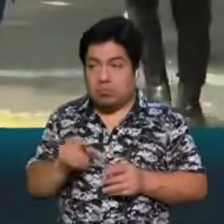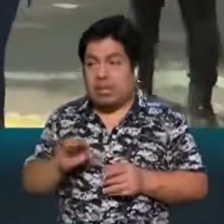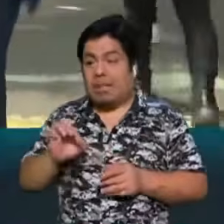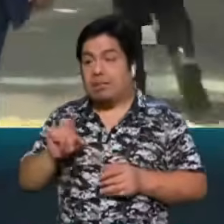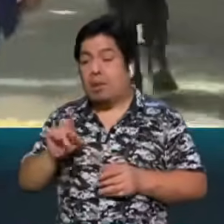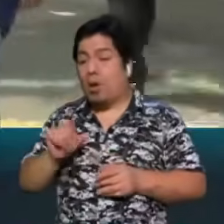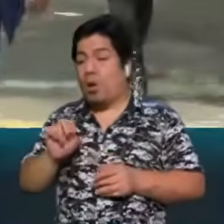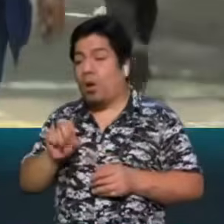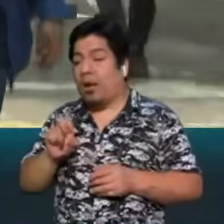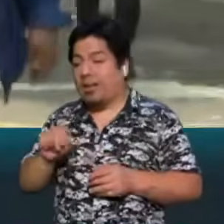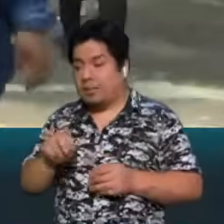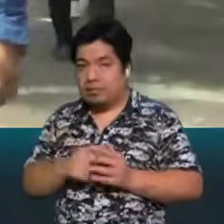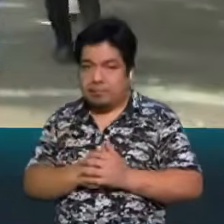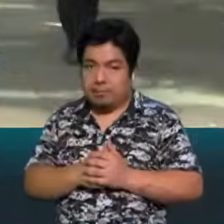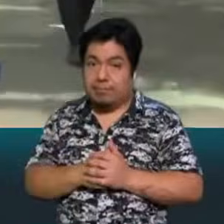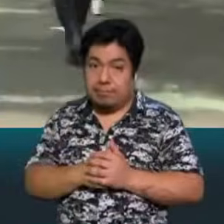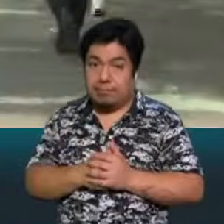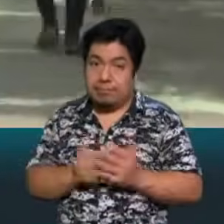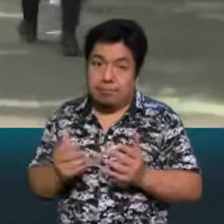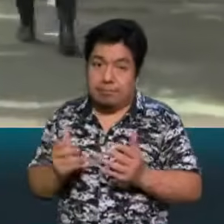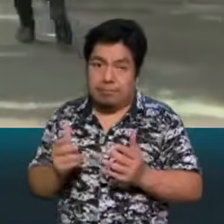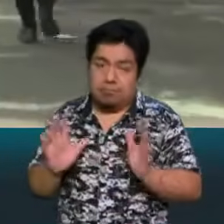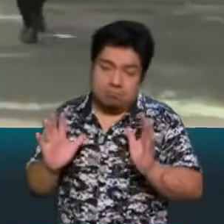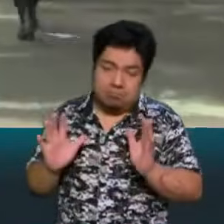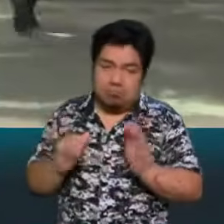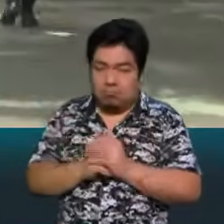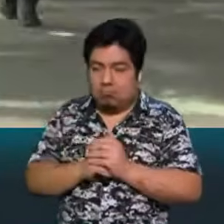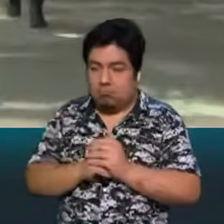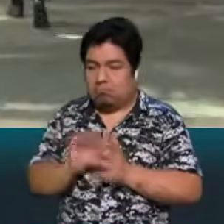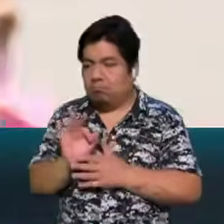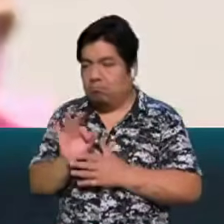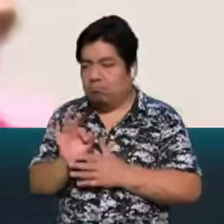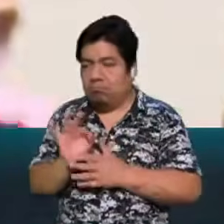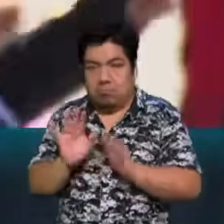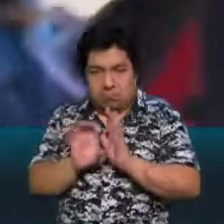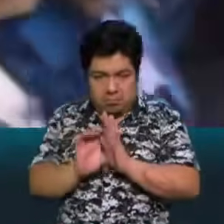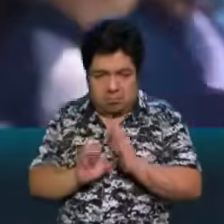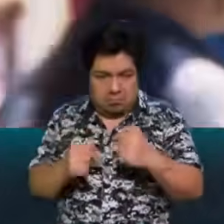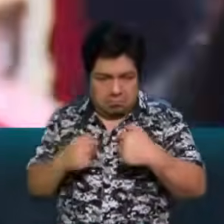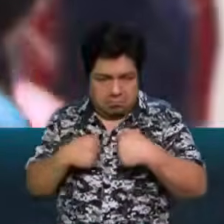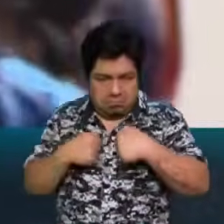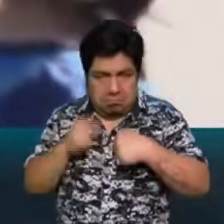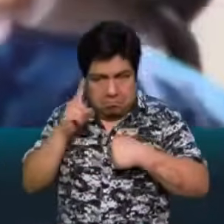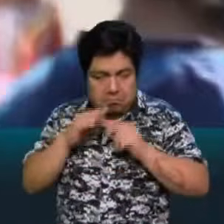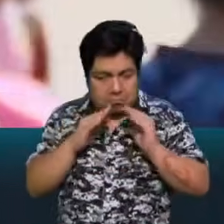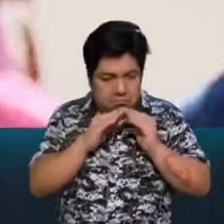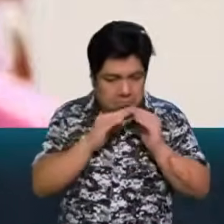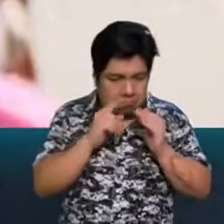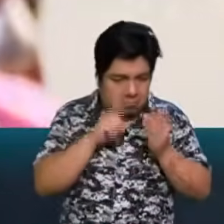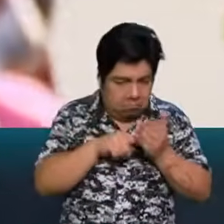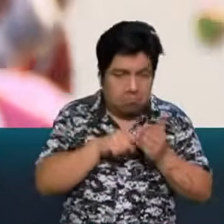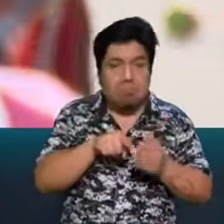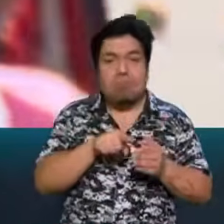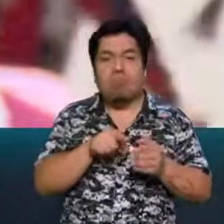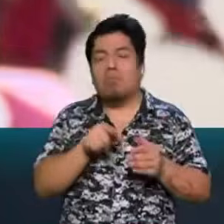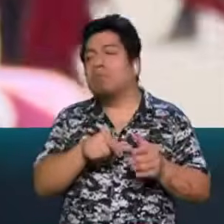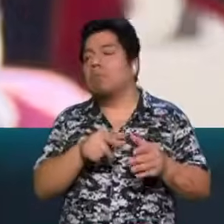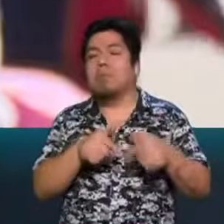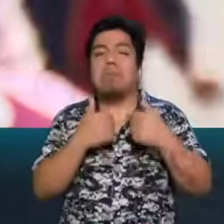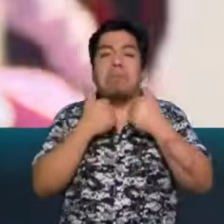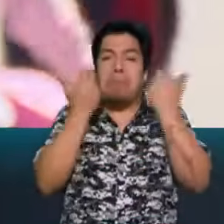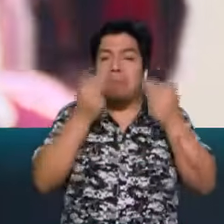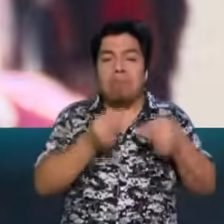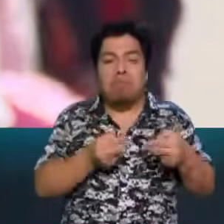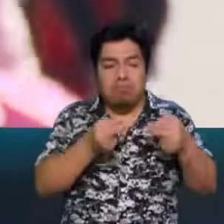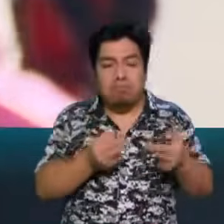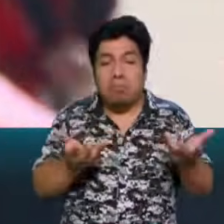cualquier parte del mundo. O si yo puedo tener una vivienda y hacer con ella el negocio